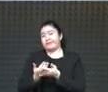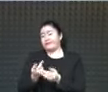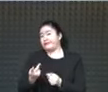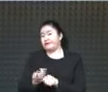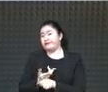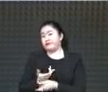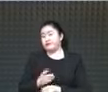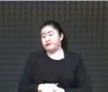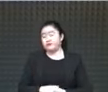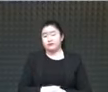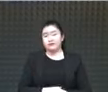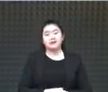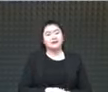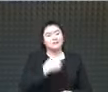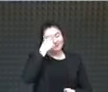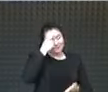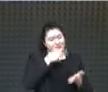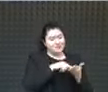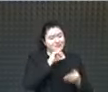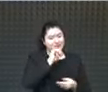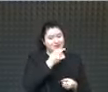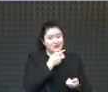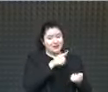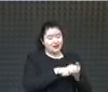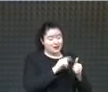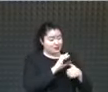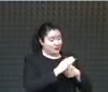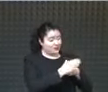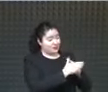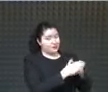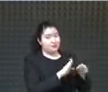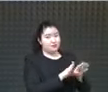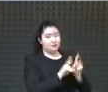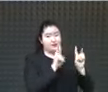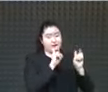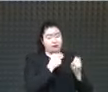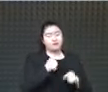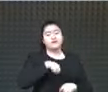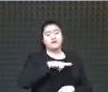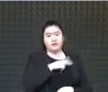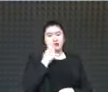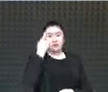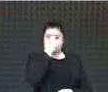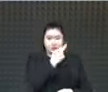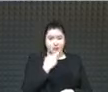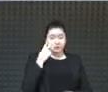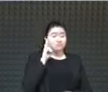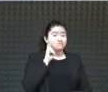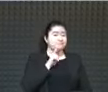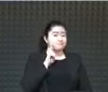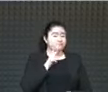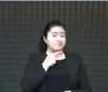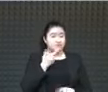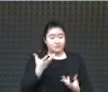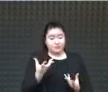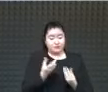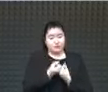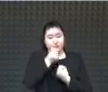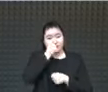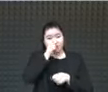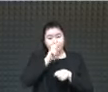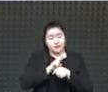ahí dentro del Congreso, justo lo estaban comentando y sí lo vamos a ver ahí con el secretario de